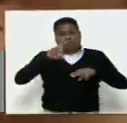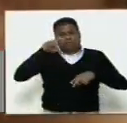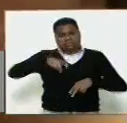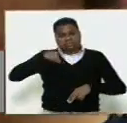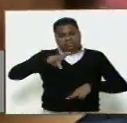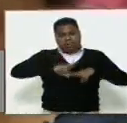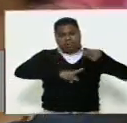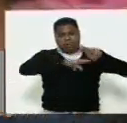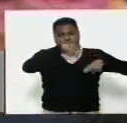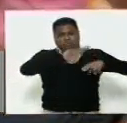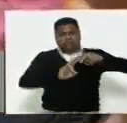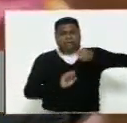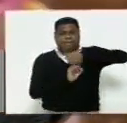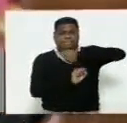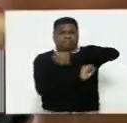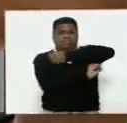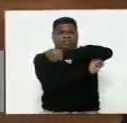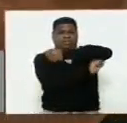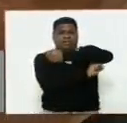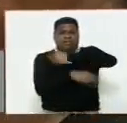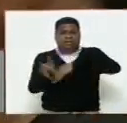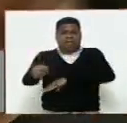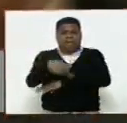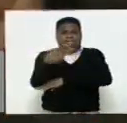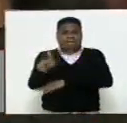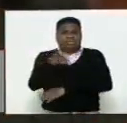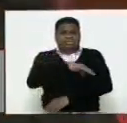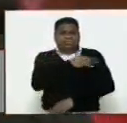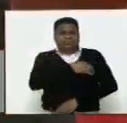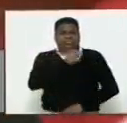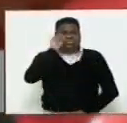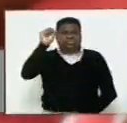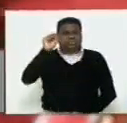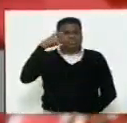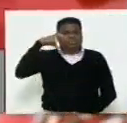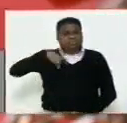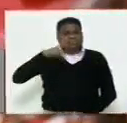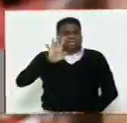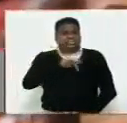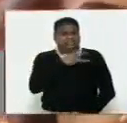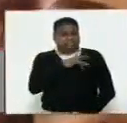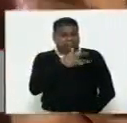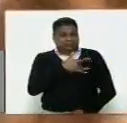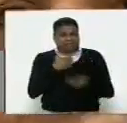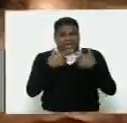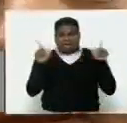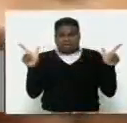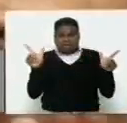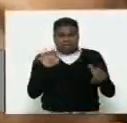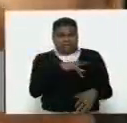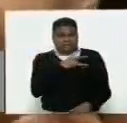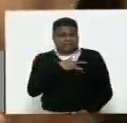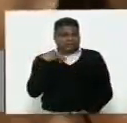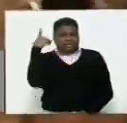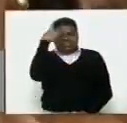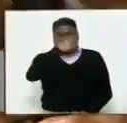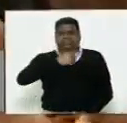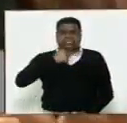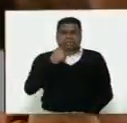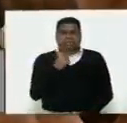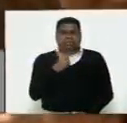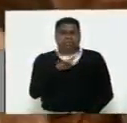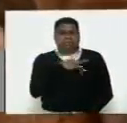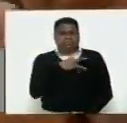sostener esta patria socialista que estamos haciendo. Porque para eso se necesita sentirse libre, sentirse seguros,